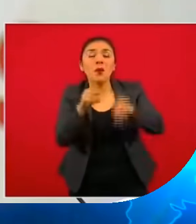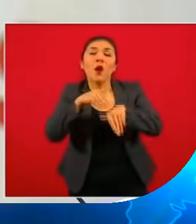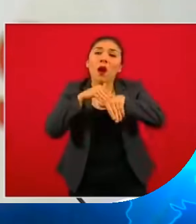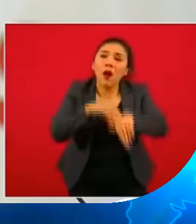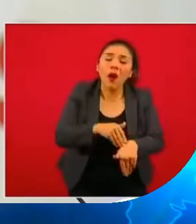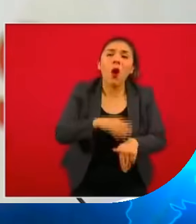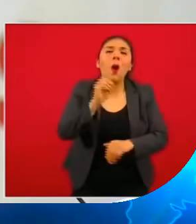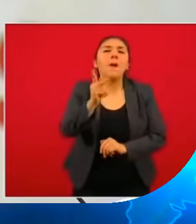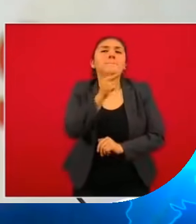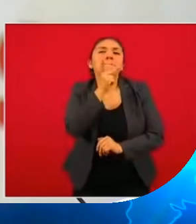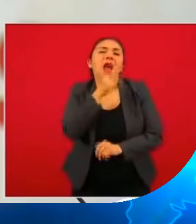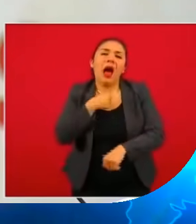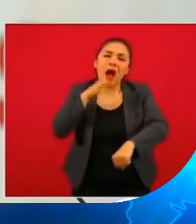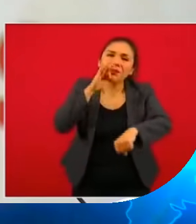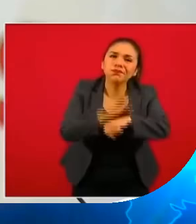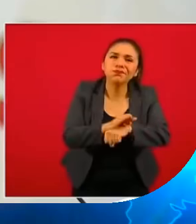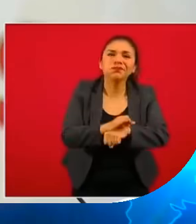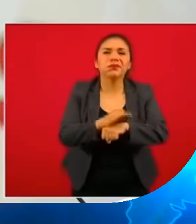paternalistas.